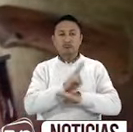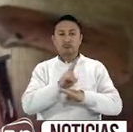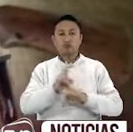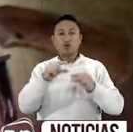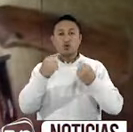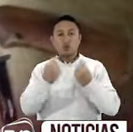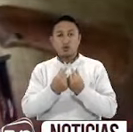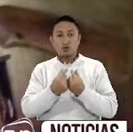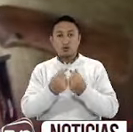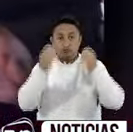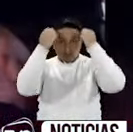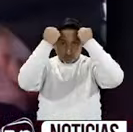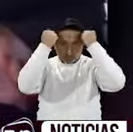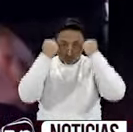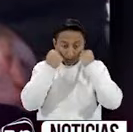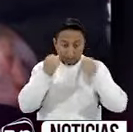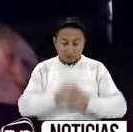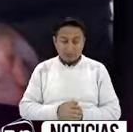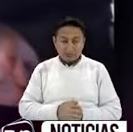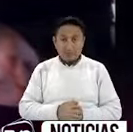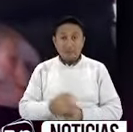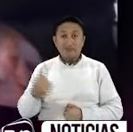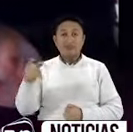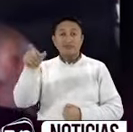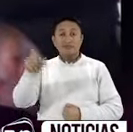integrantes de un grupo terrorista. Los detenidos son